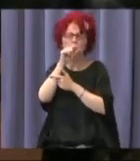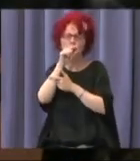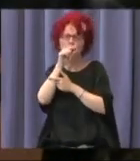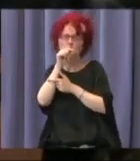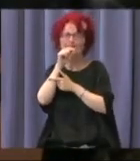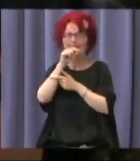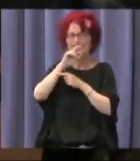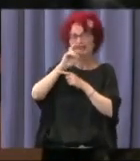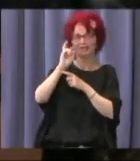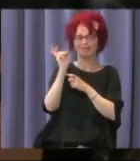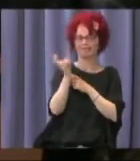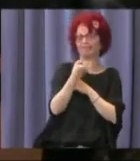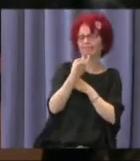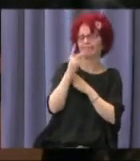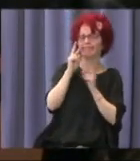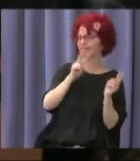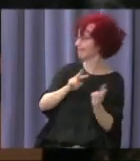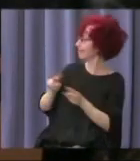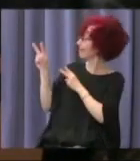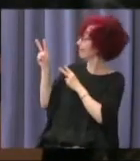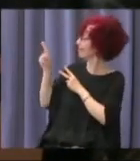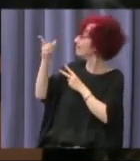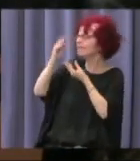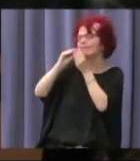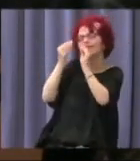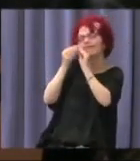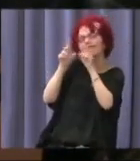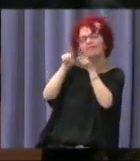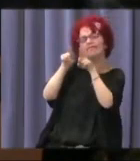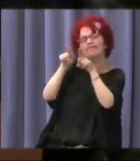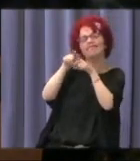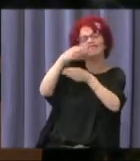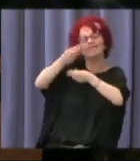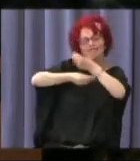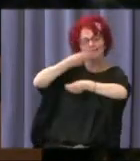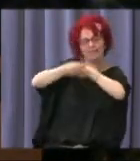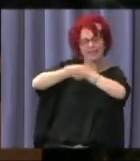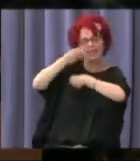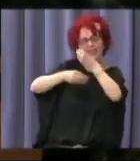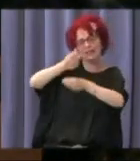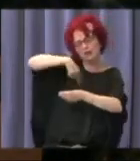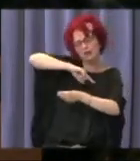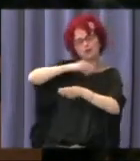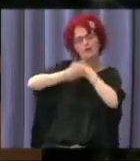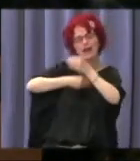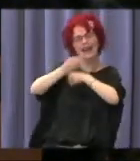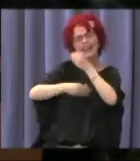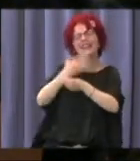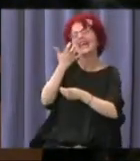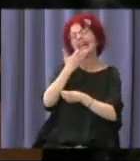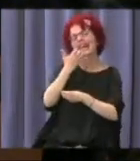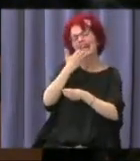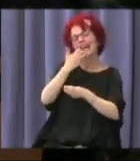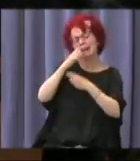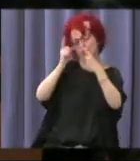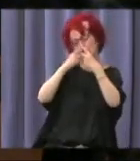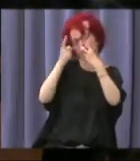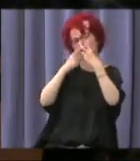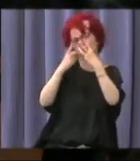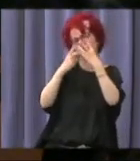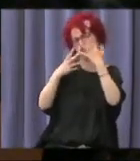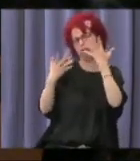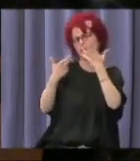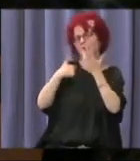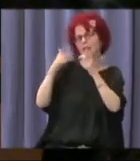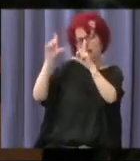más, pues está bien, ¿vale? Esto es una manera de emplear. Entonces, se explican con ejemplos todas estas posibilidades. Bueno, me voy a